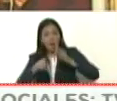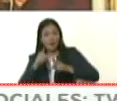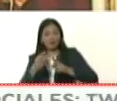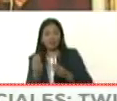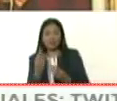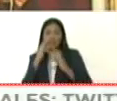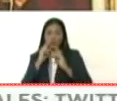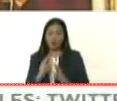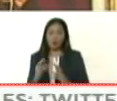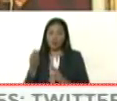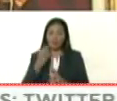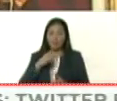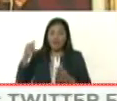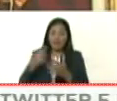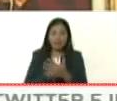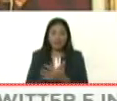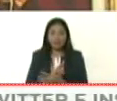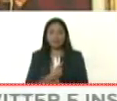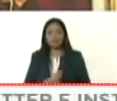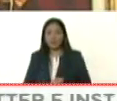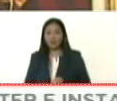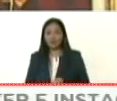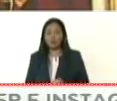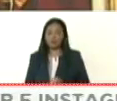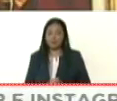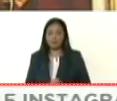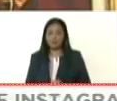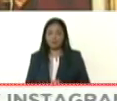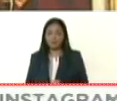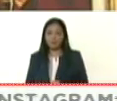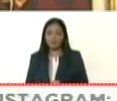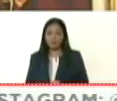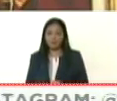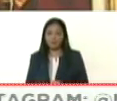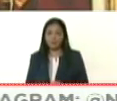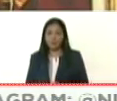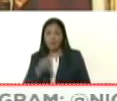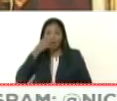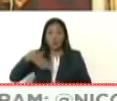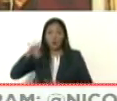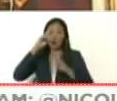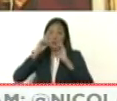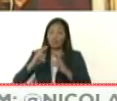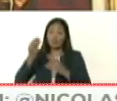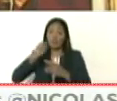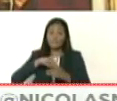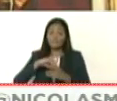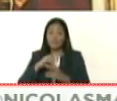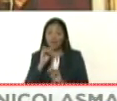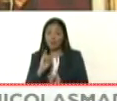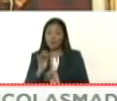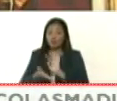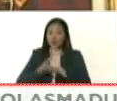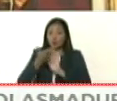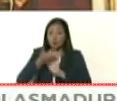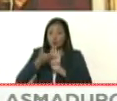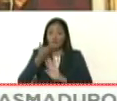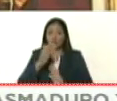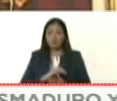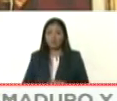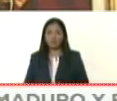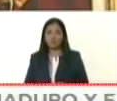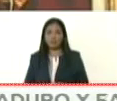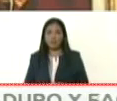respuesta. Aquí están las respuestas. Aquí están las respuestas. El pueblo respondiendo. y ganando, lo más importante,